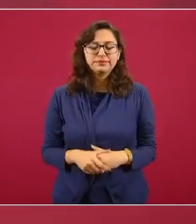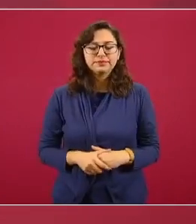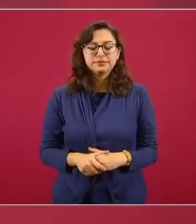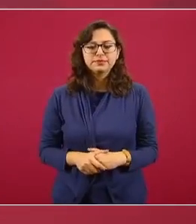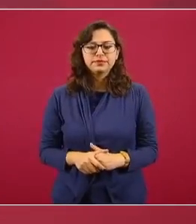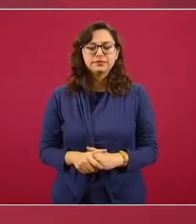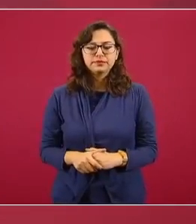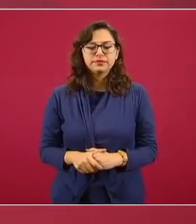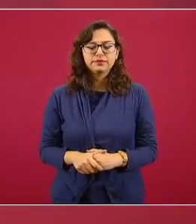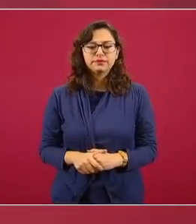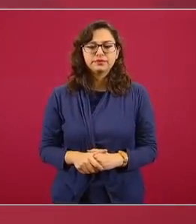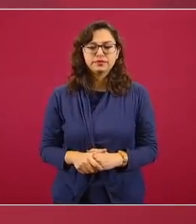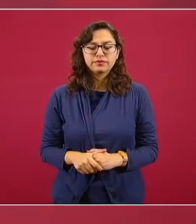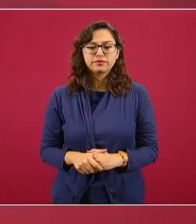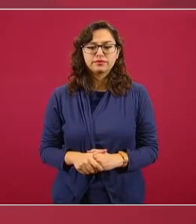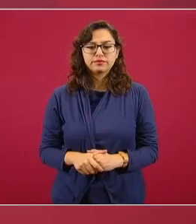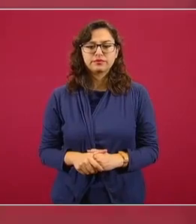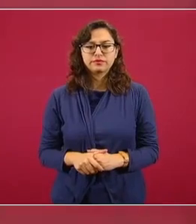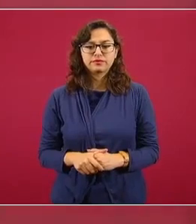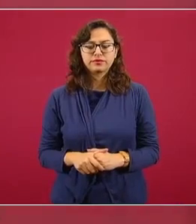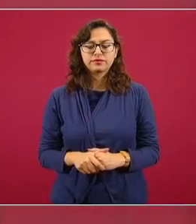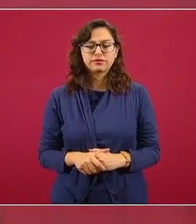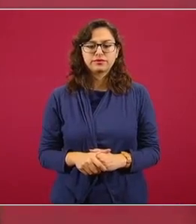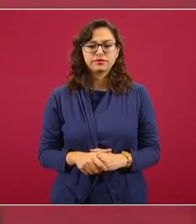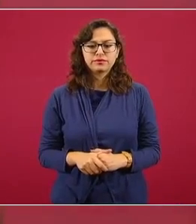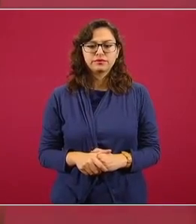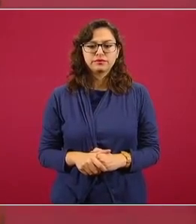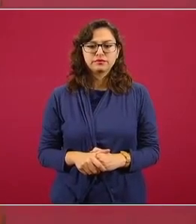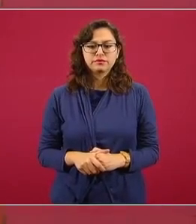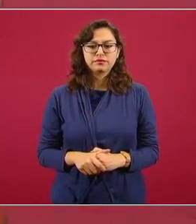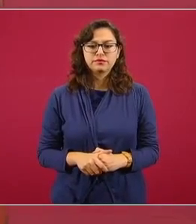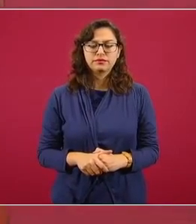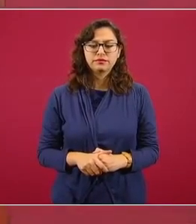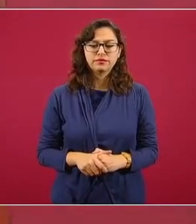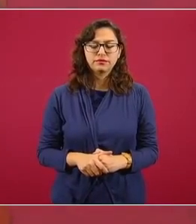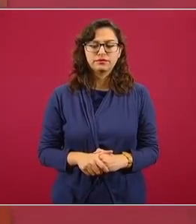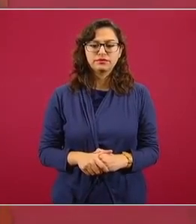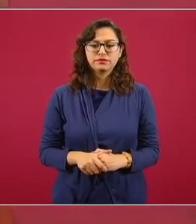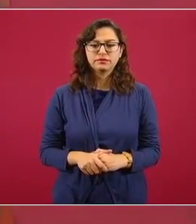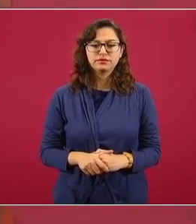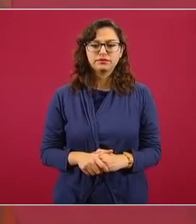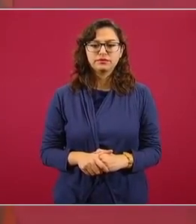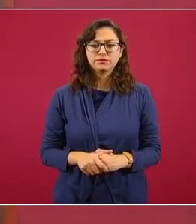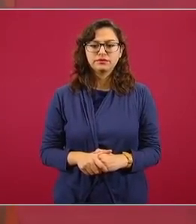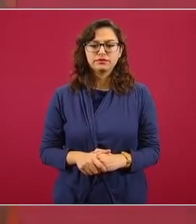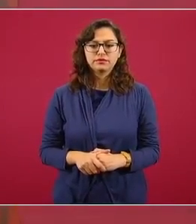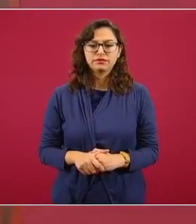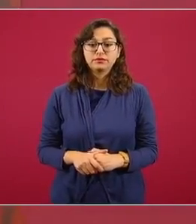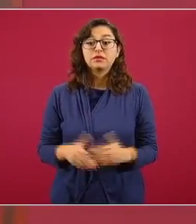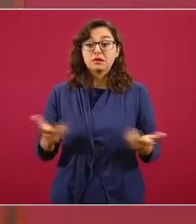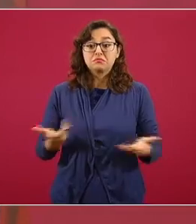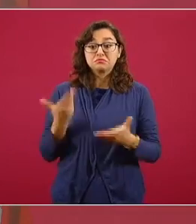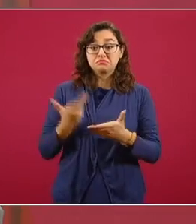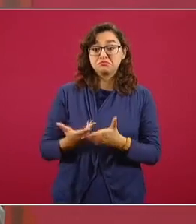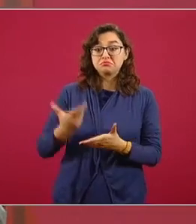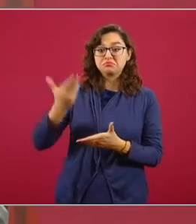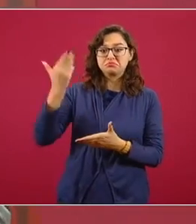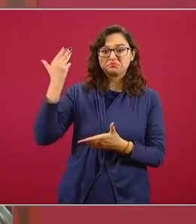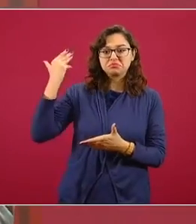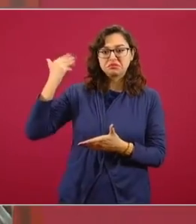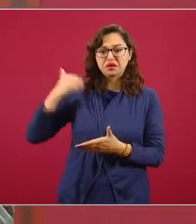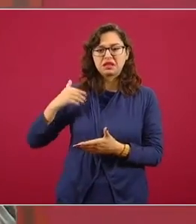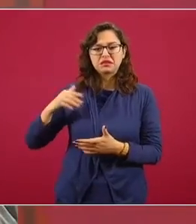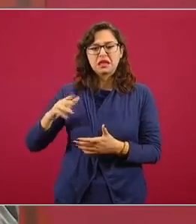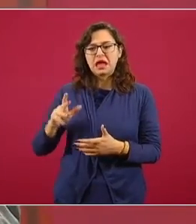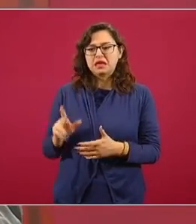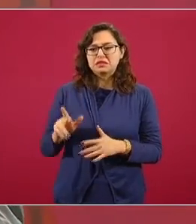Incluso resistió hasta las etapas de predominio de las dictaduras militares que